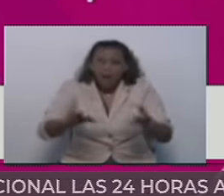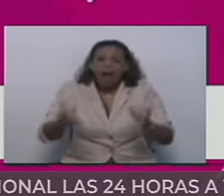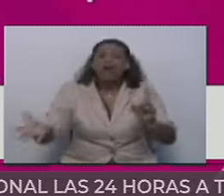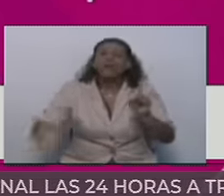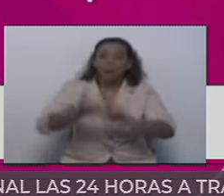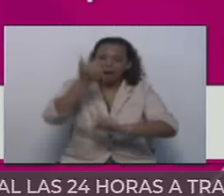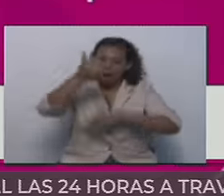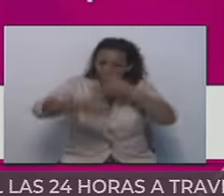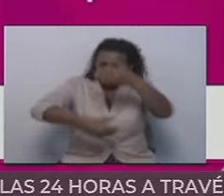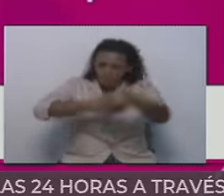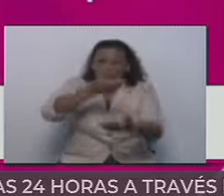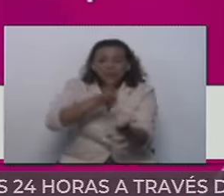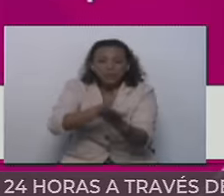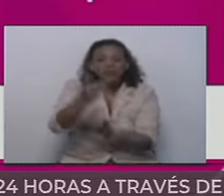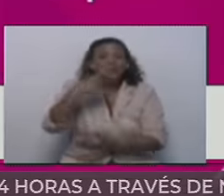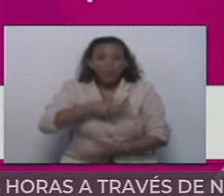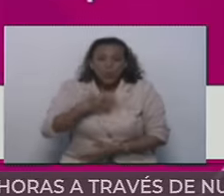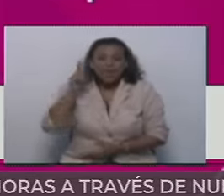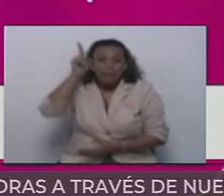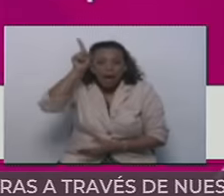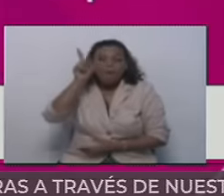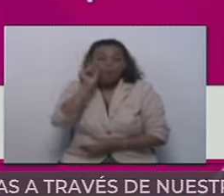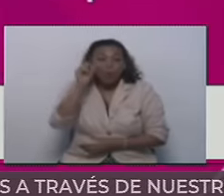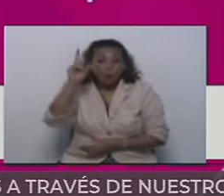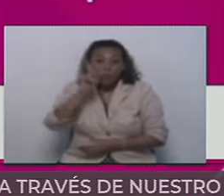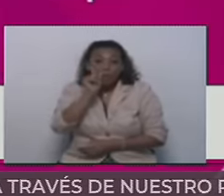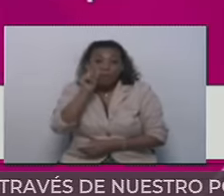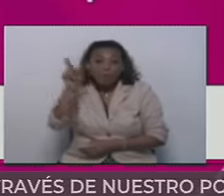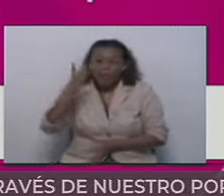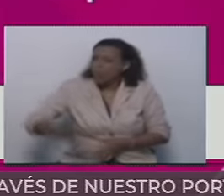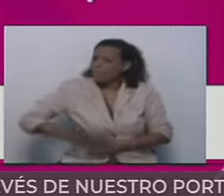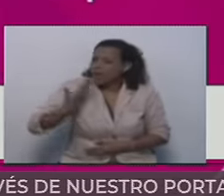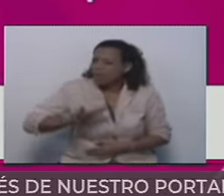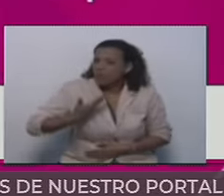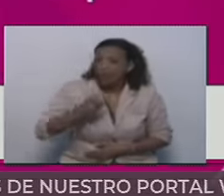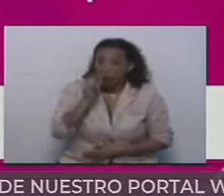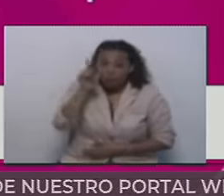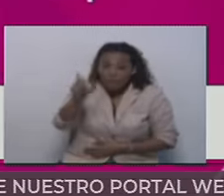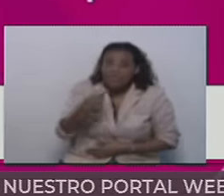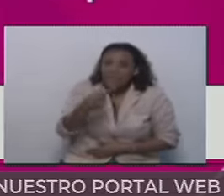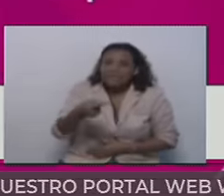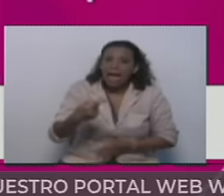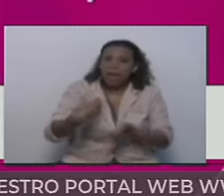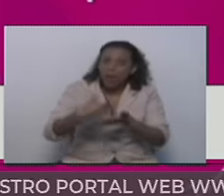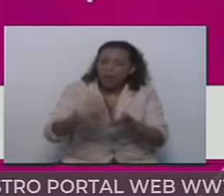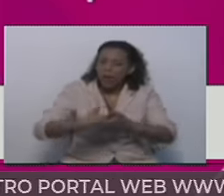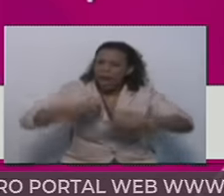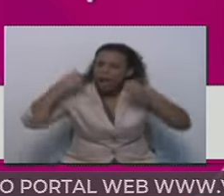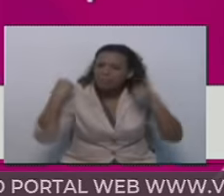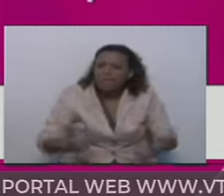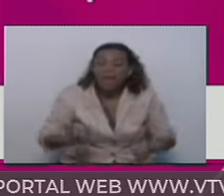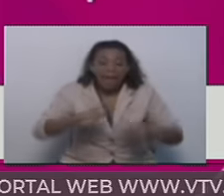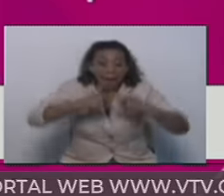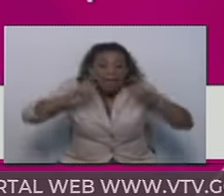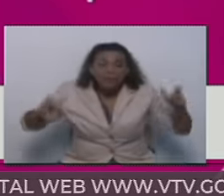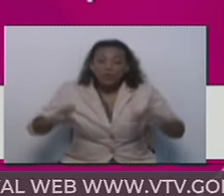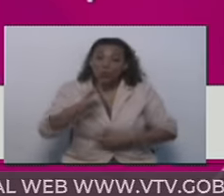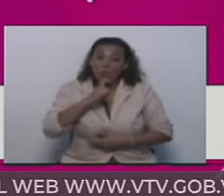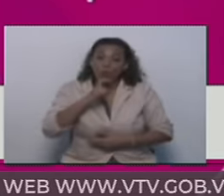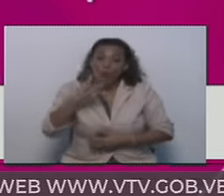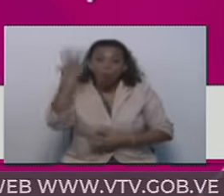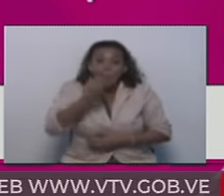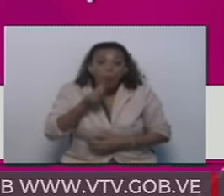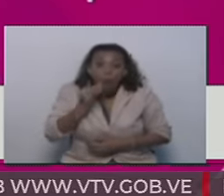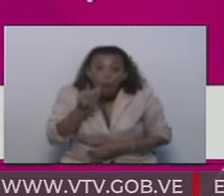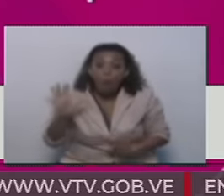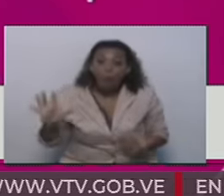logrando el camino que tú querías. Porque Robert decía, lo más importante que debe garantizar la generación de oro